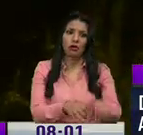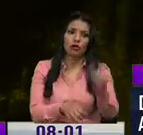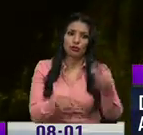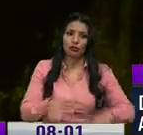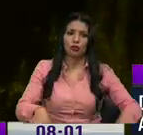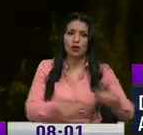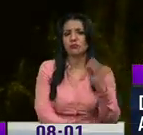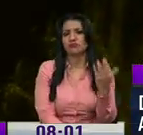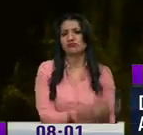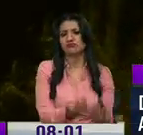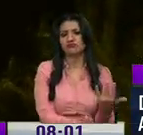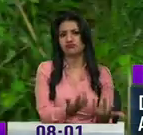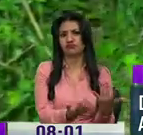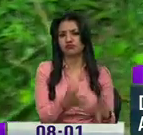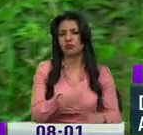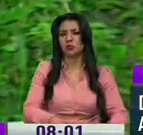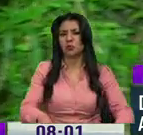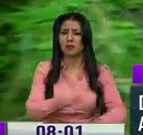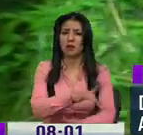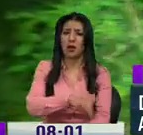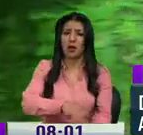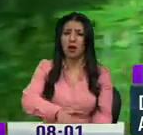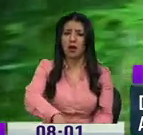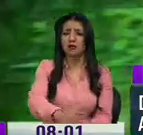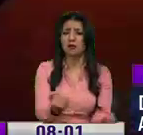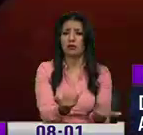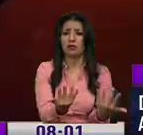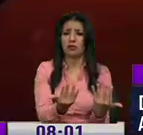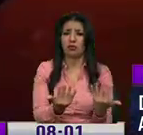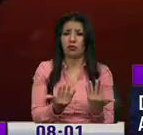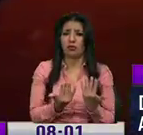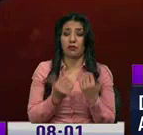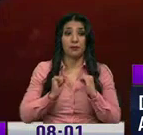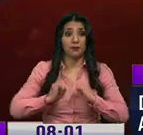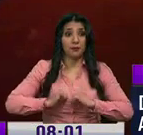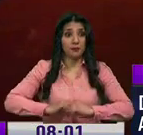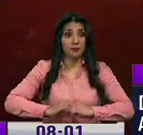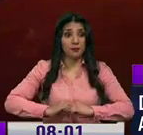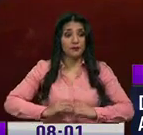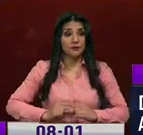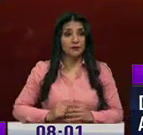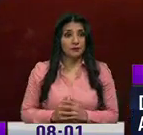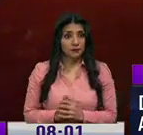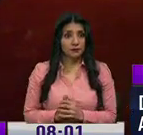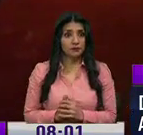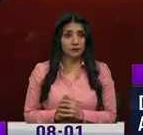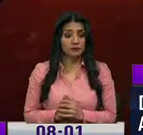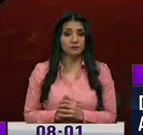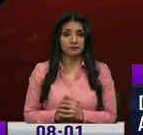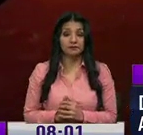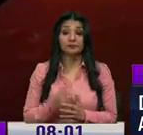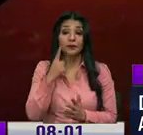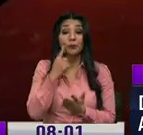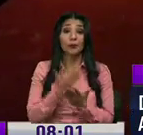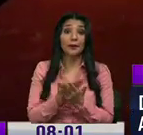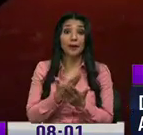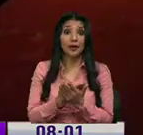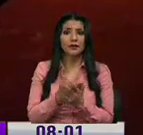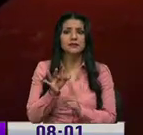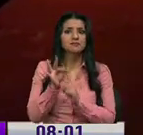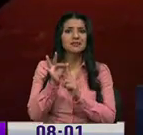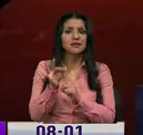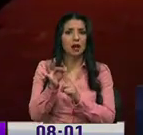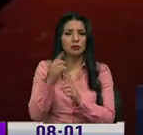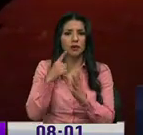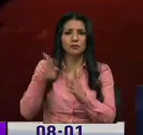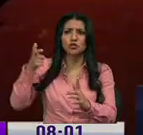y lo abandonó en una zona desolada en medio de la maleza. Hay una prueba de campo que es el luminol para poder identificar